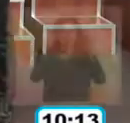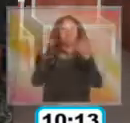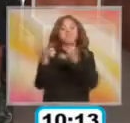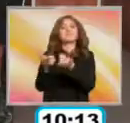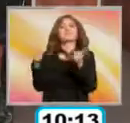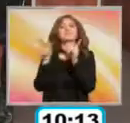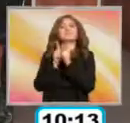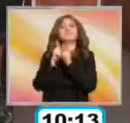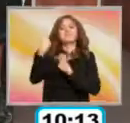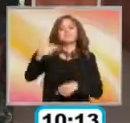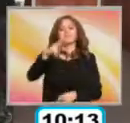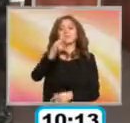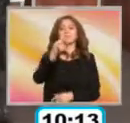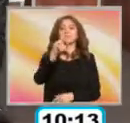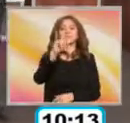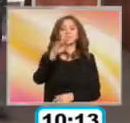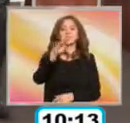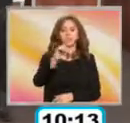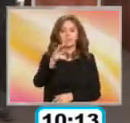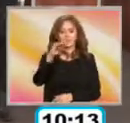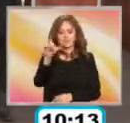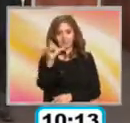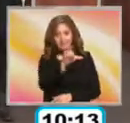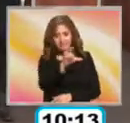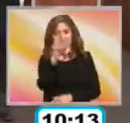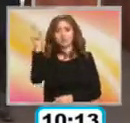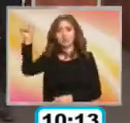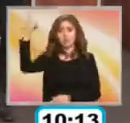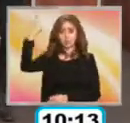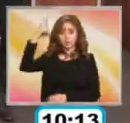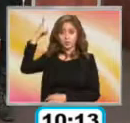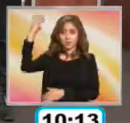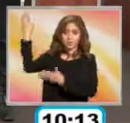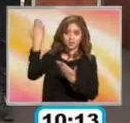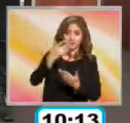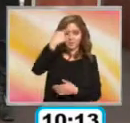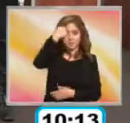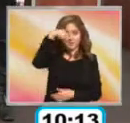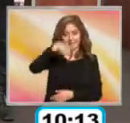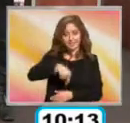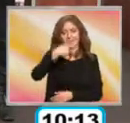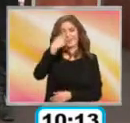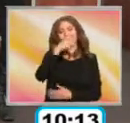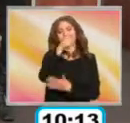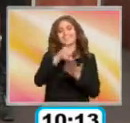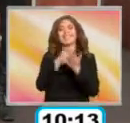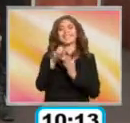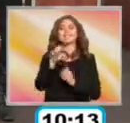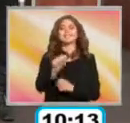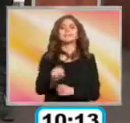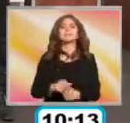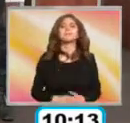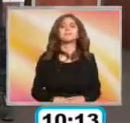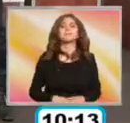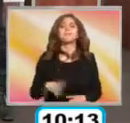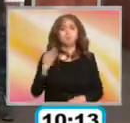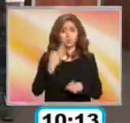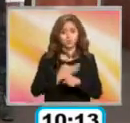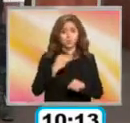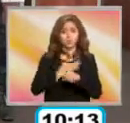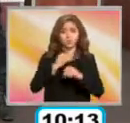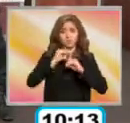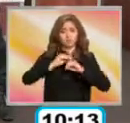primos MX desde Durango para tus ciudades. Muy bien, chavos. Rescatando el amor representa algo importante para su